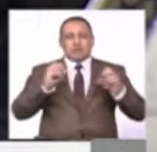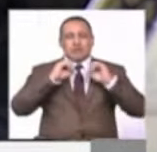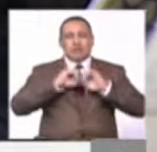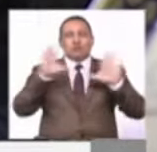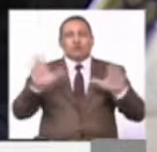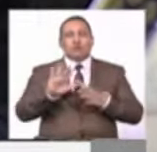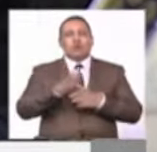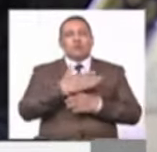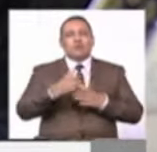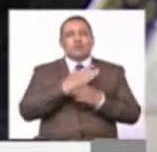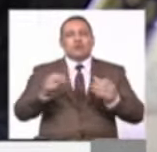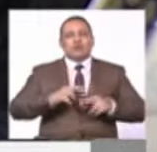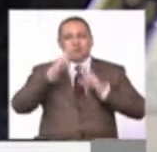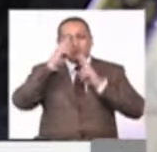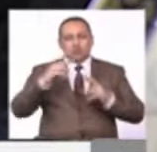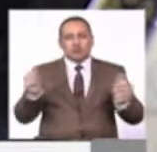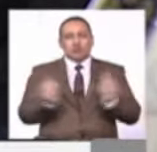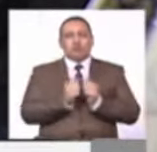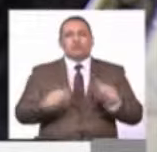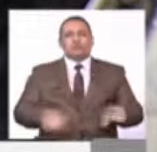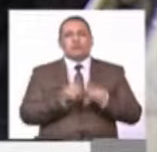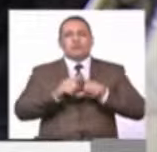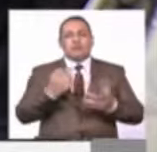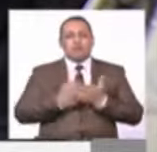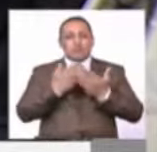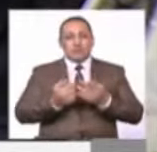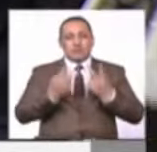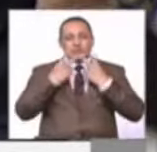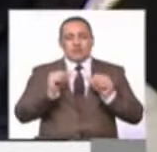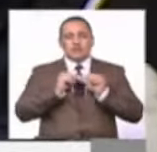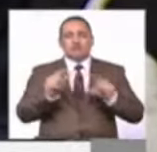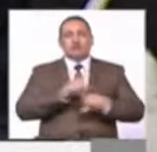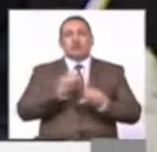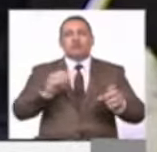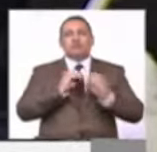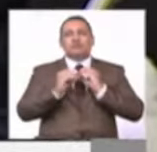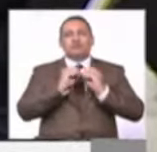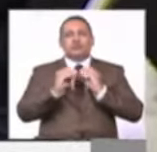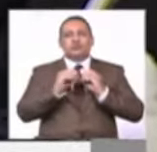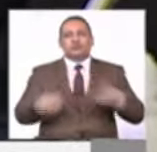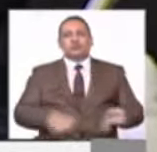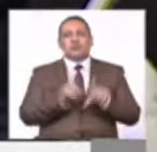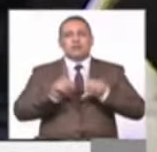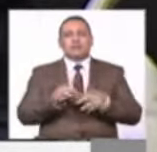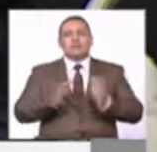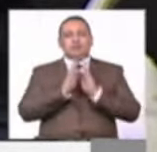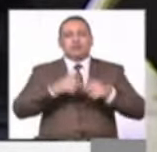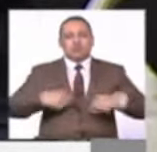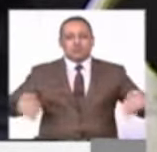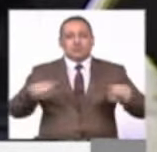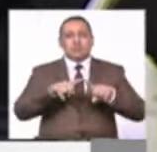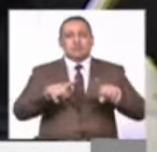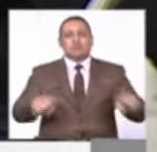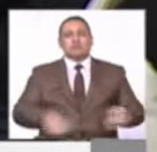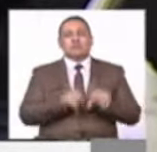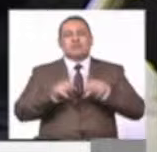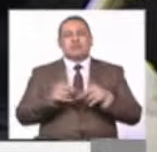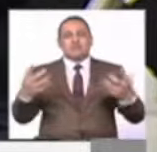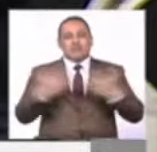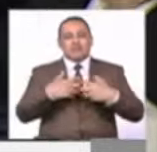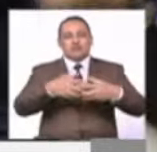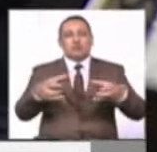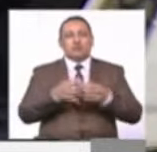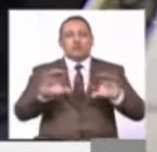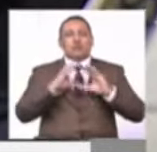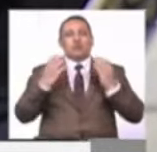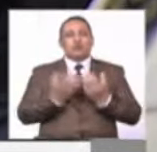compartido respetuosamente los elementos que la hacen injustificable les pido a ustedes integrant del pleno